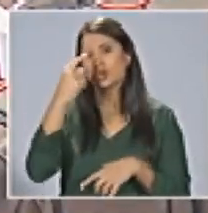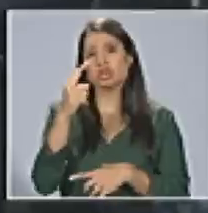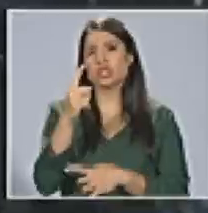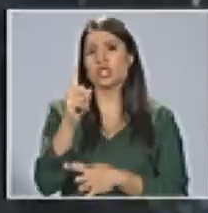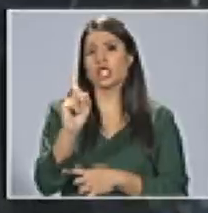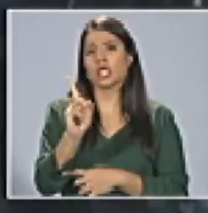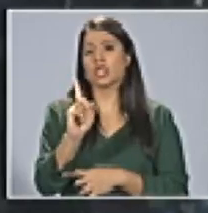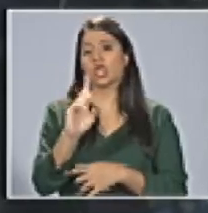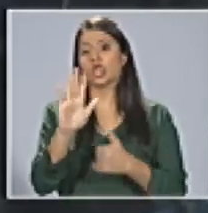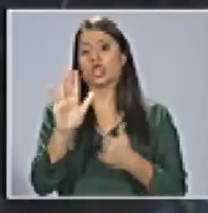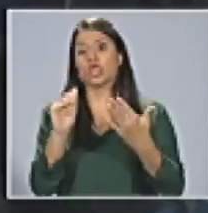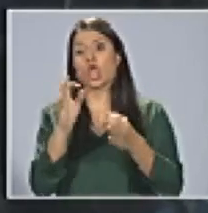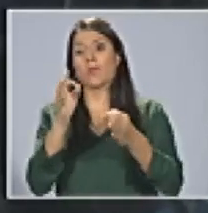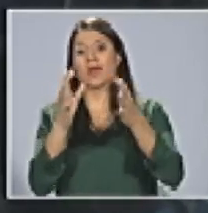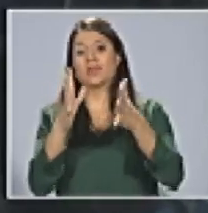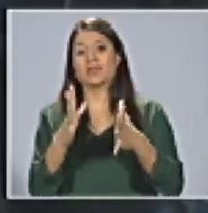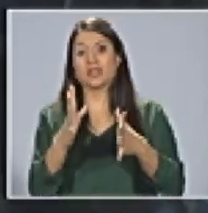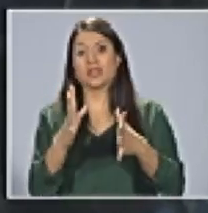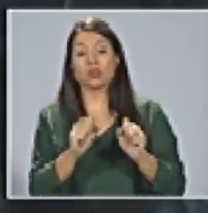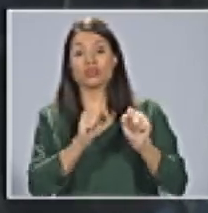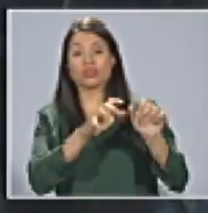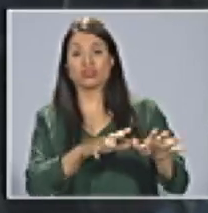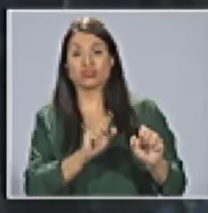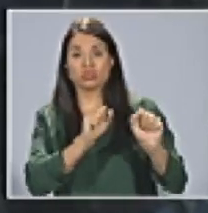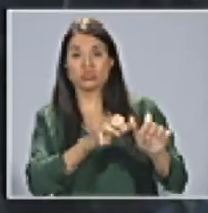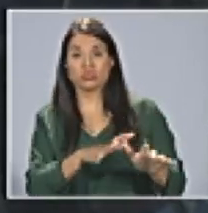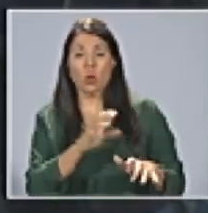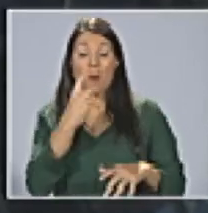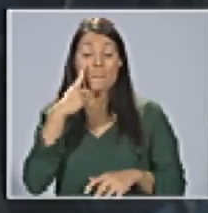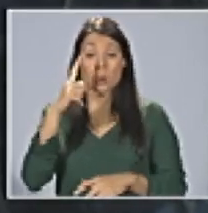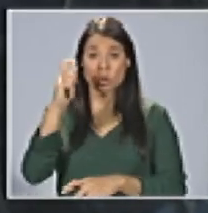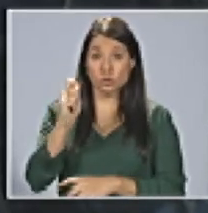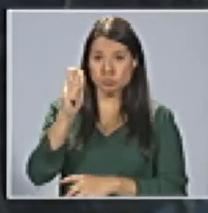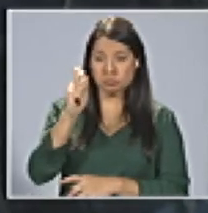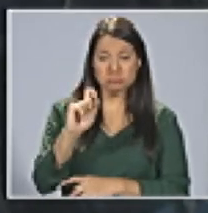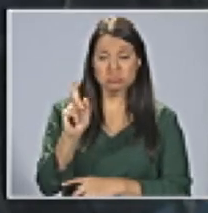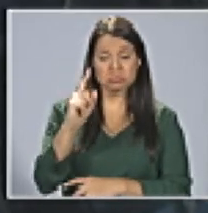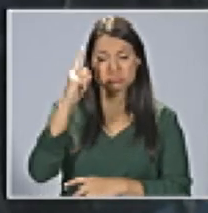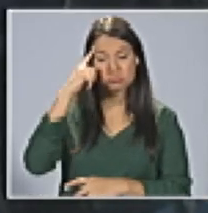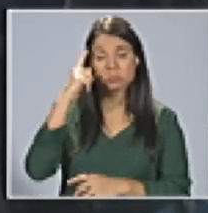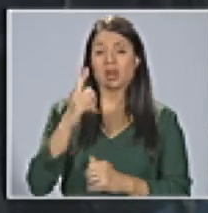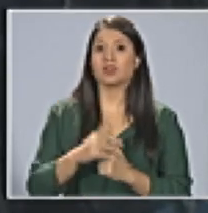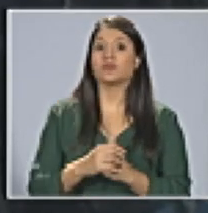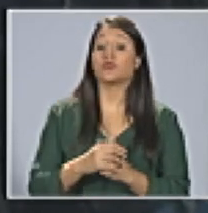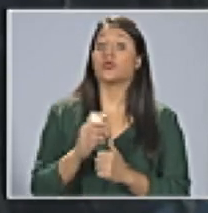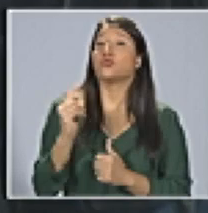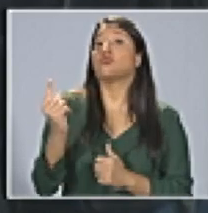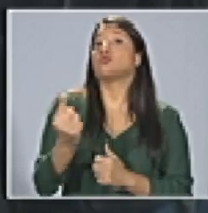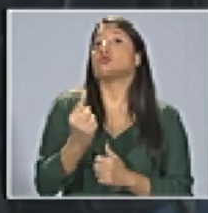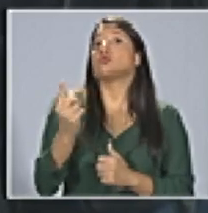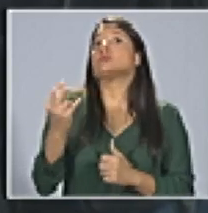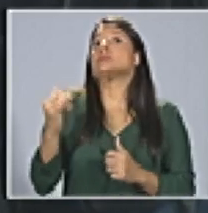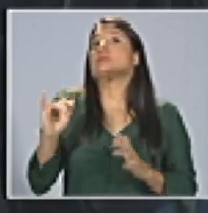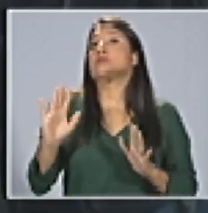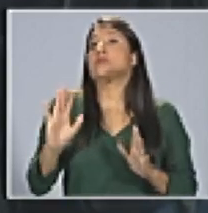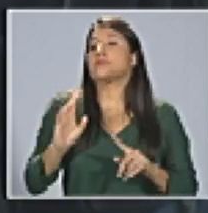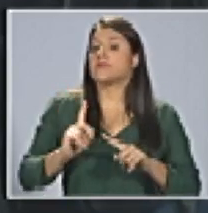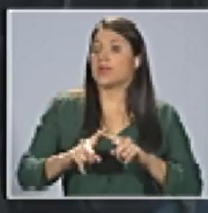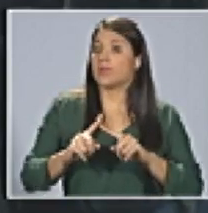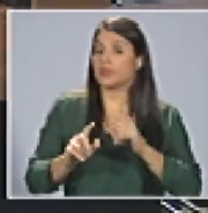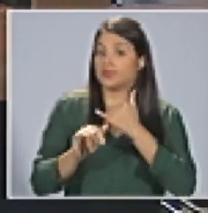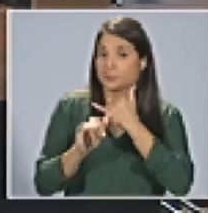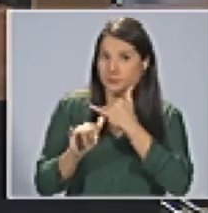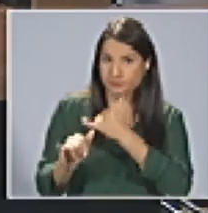magistrados, salvo que con ocasión de los recursos de amparo que han presentado ya magistrados jubilados